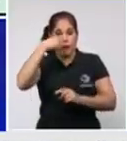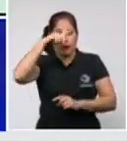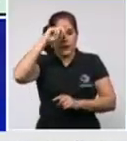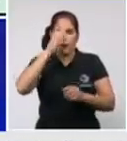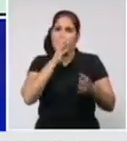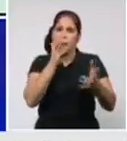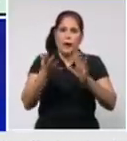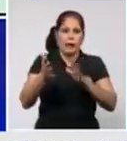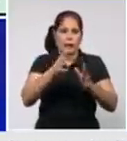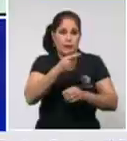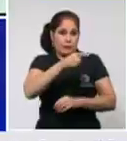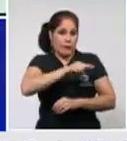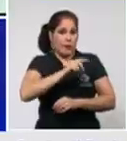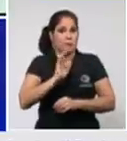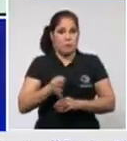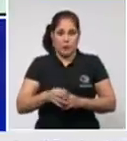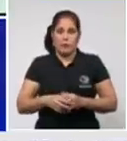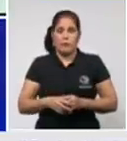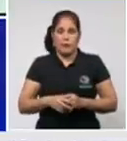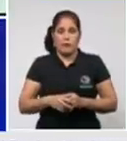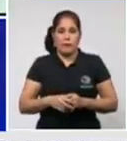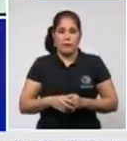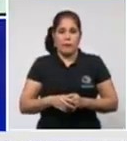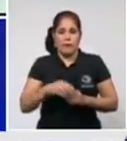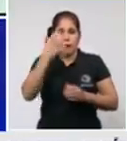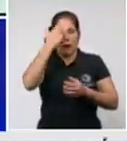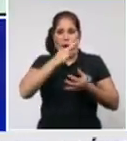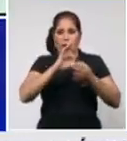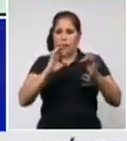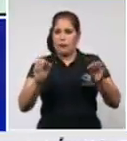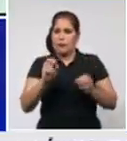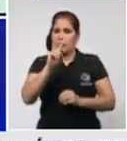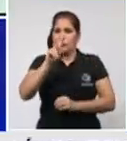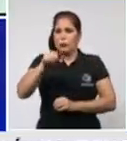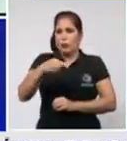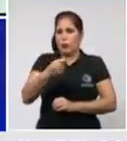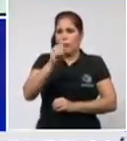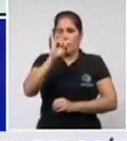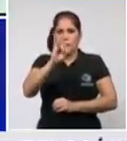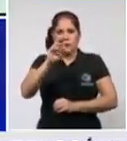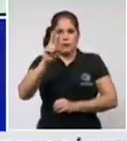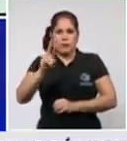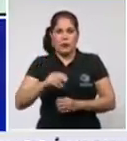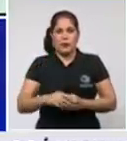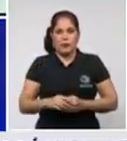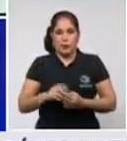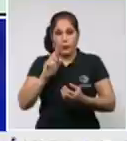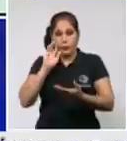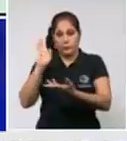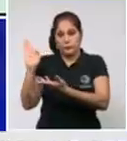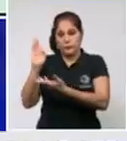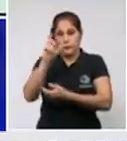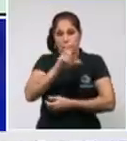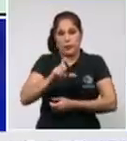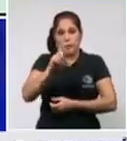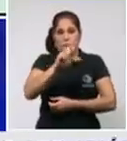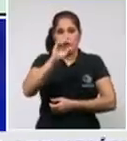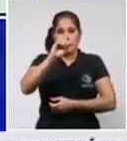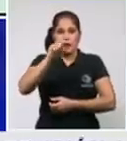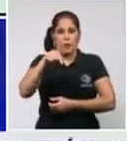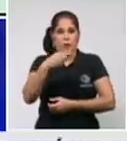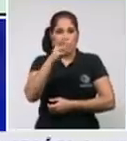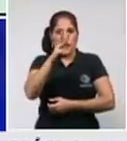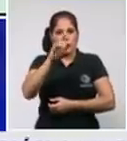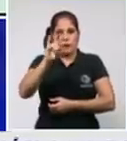a las del día de ayer. Y Artemisa con 2,72 y Camagüey con